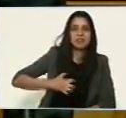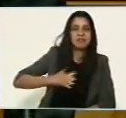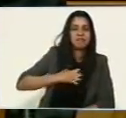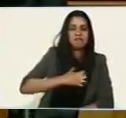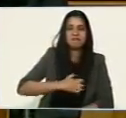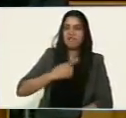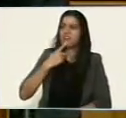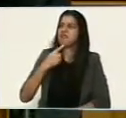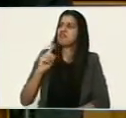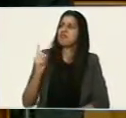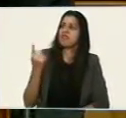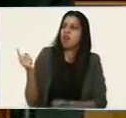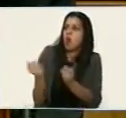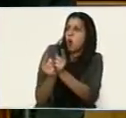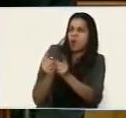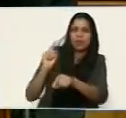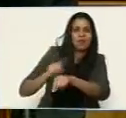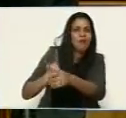Ni un día.